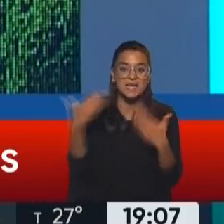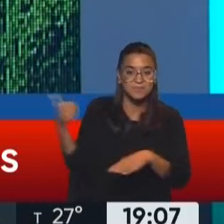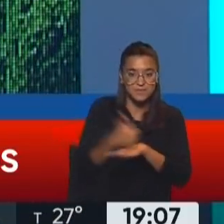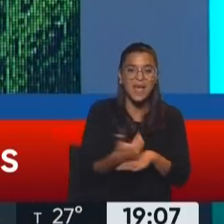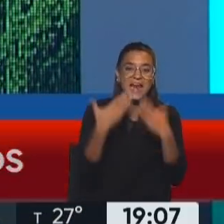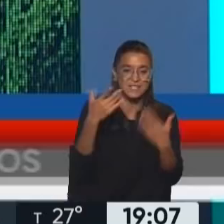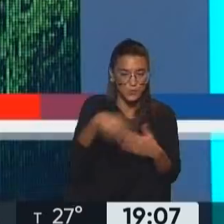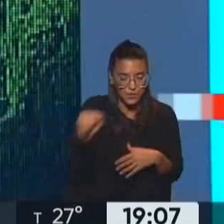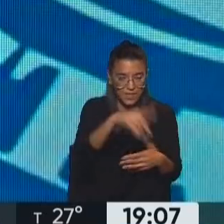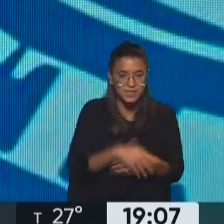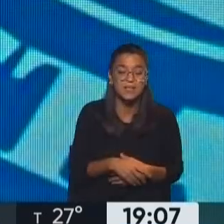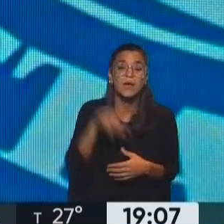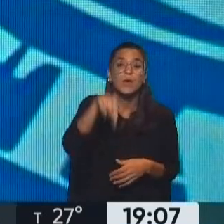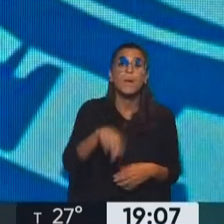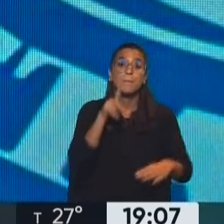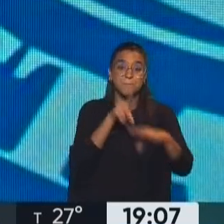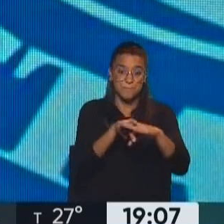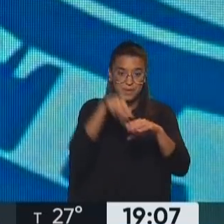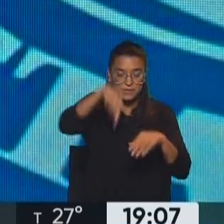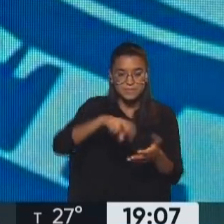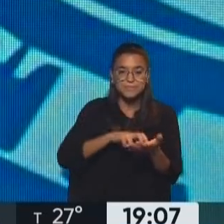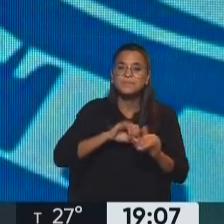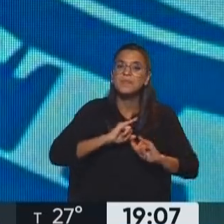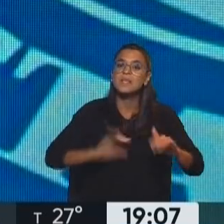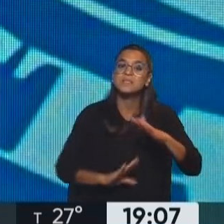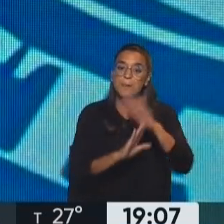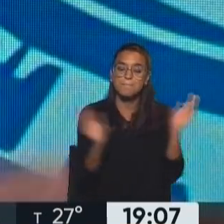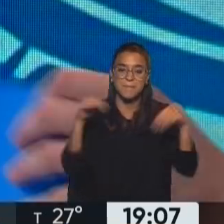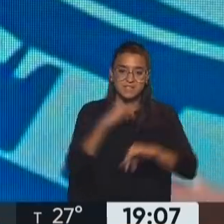nosotros. No, por favor, gracias a ustedes. Tenemos que hacer una nueva pausa aquí en esta edición central, pero enseguida venimos con más información.